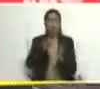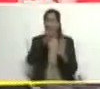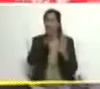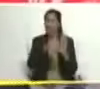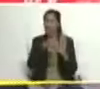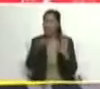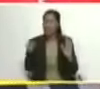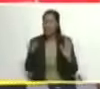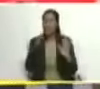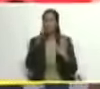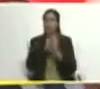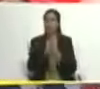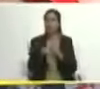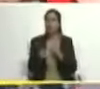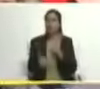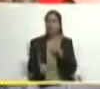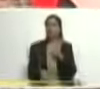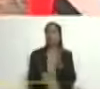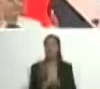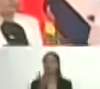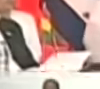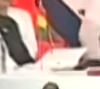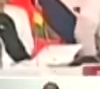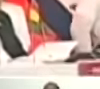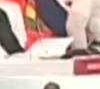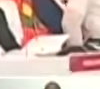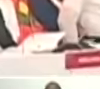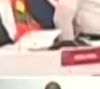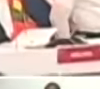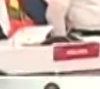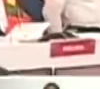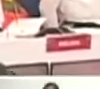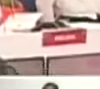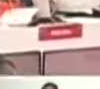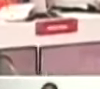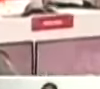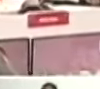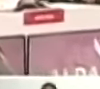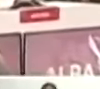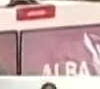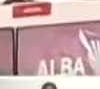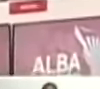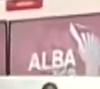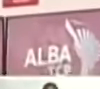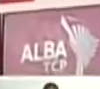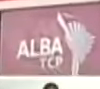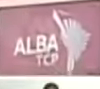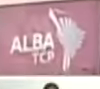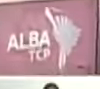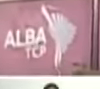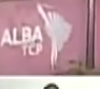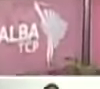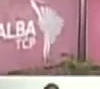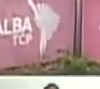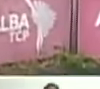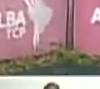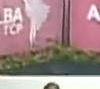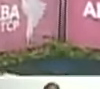de relanzamiento de Petrocaribe en la nueva etapa, luego del bombardeo de misiles, de